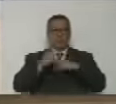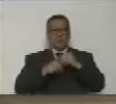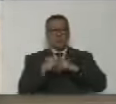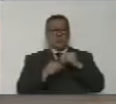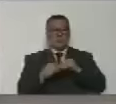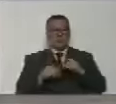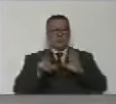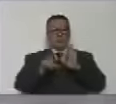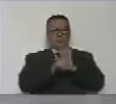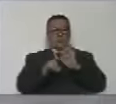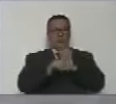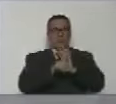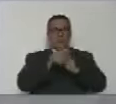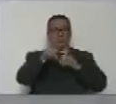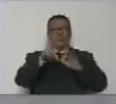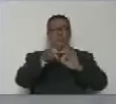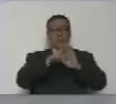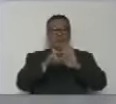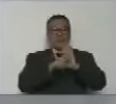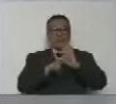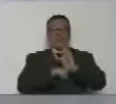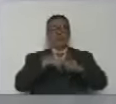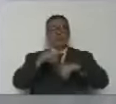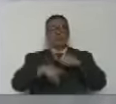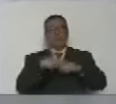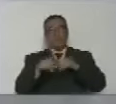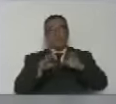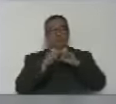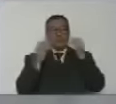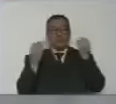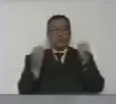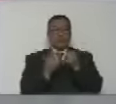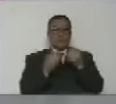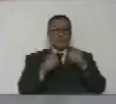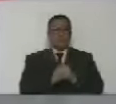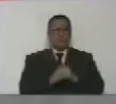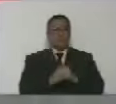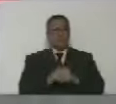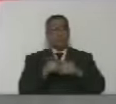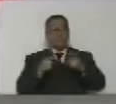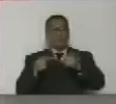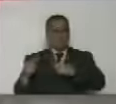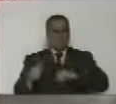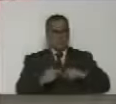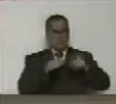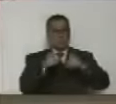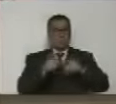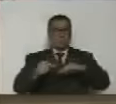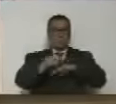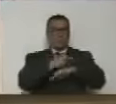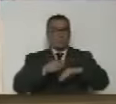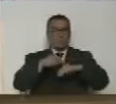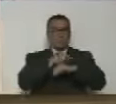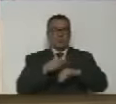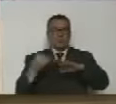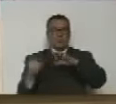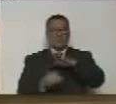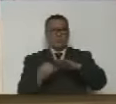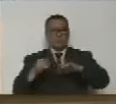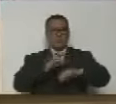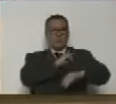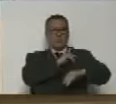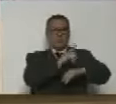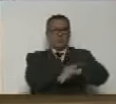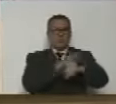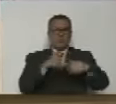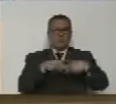establezcan en las leyes y sus reglamentos que desarrollen la organización, la administración y el gobierno de las instancias del poder